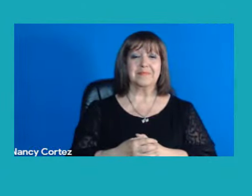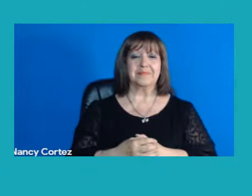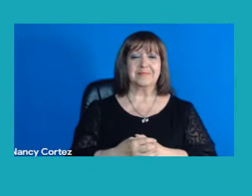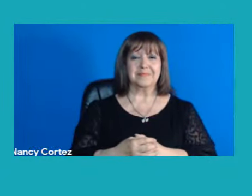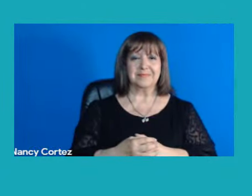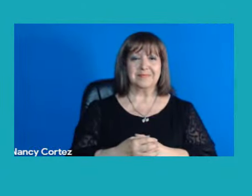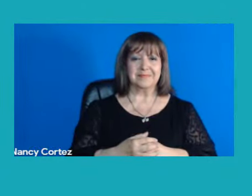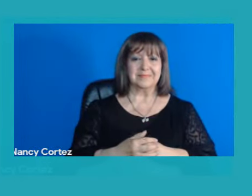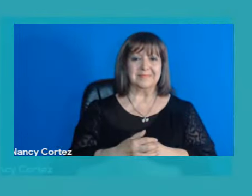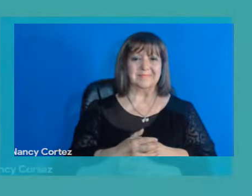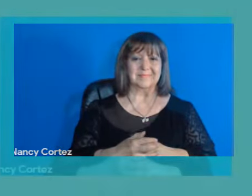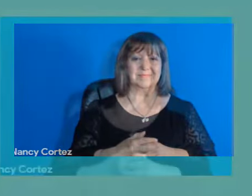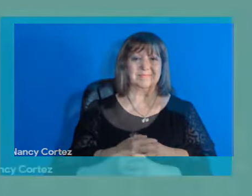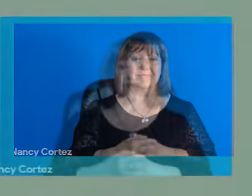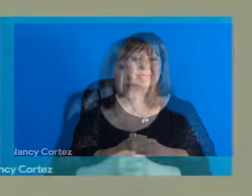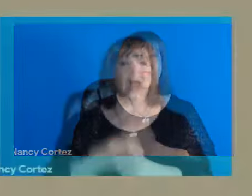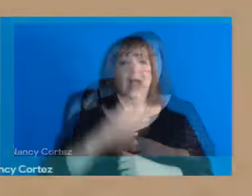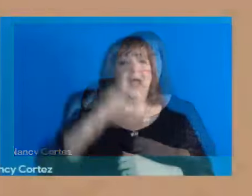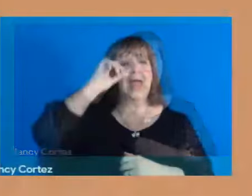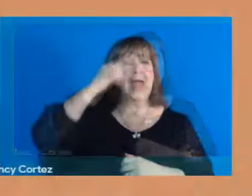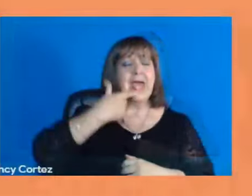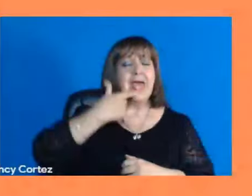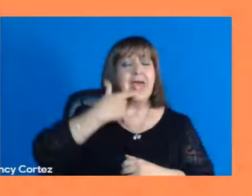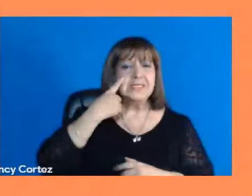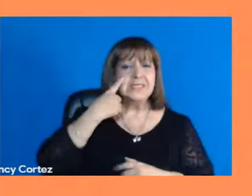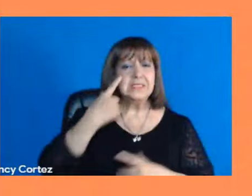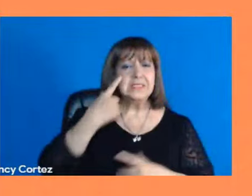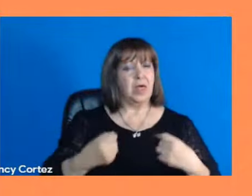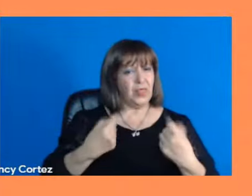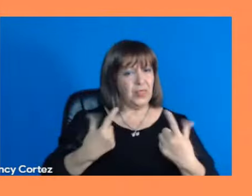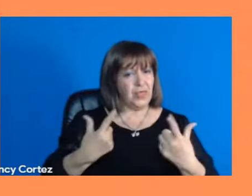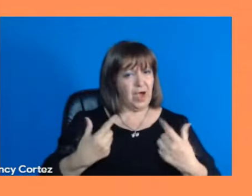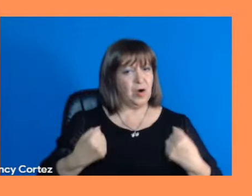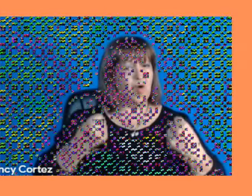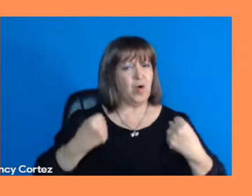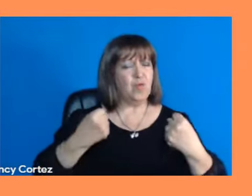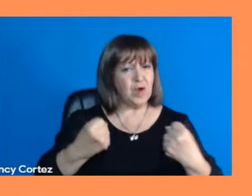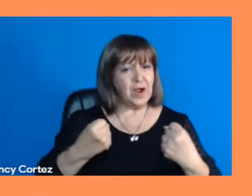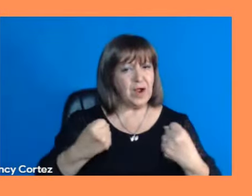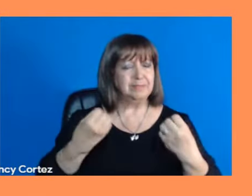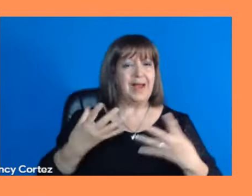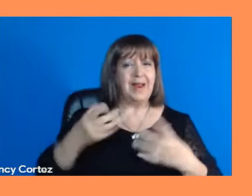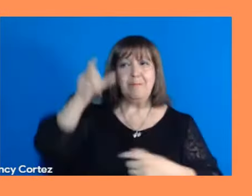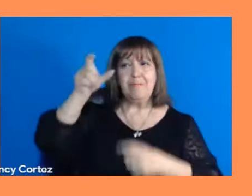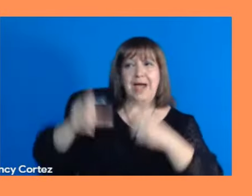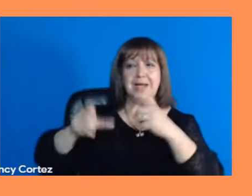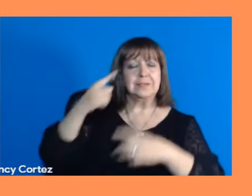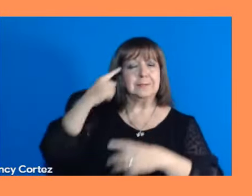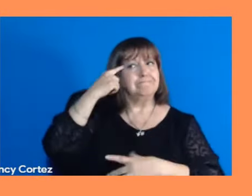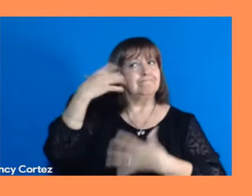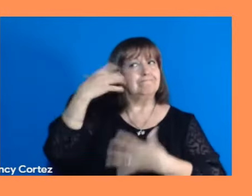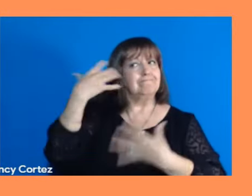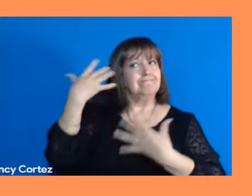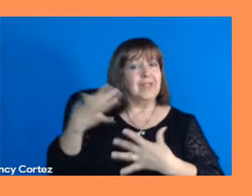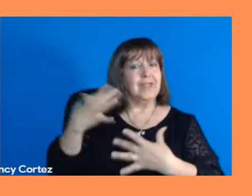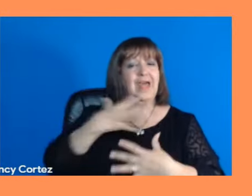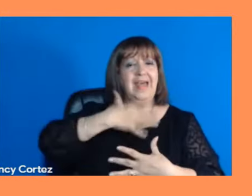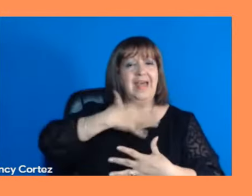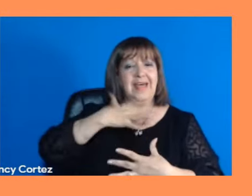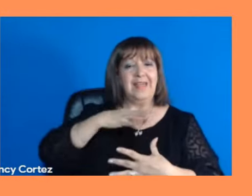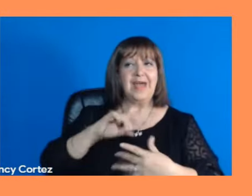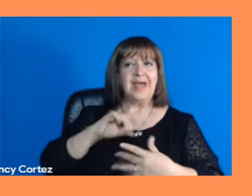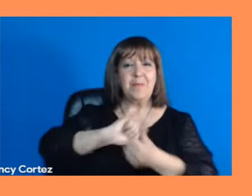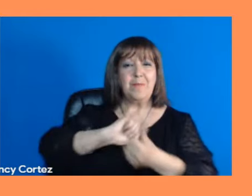La ESI fortalece y garantiza la construcción de ciudadanías sexuales. La ESI promueve el diálogo,